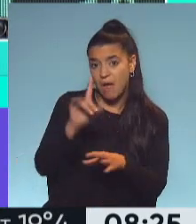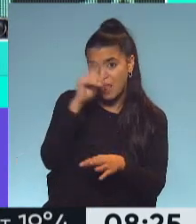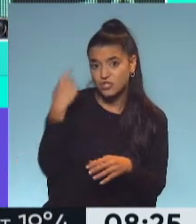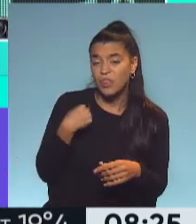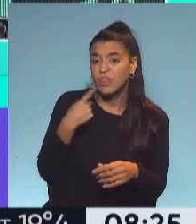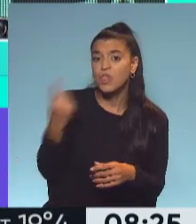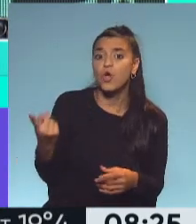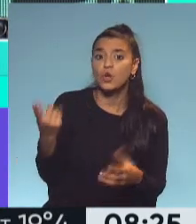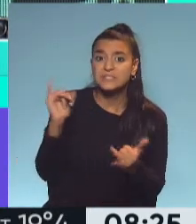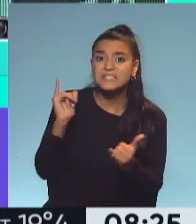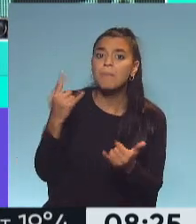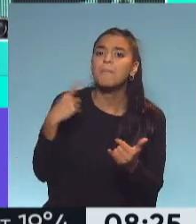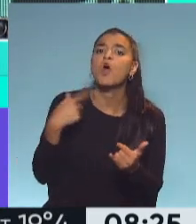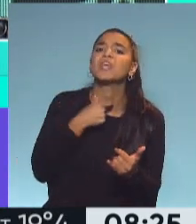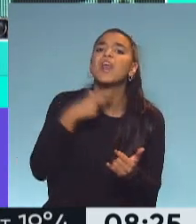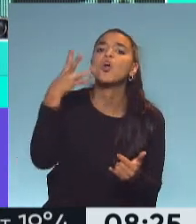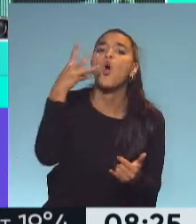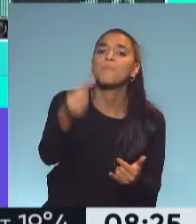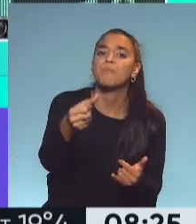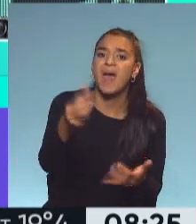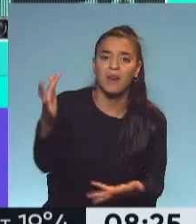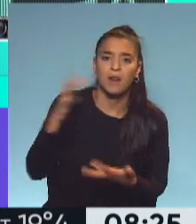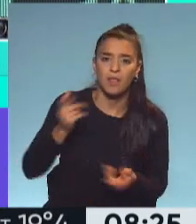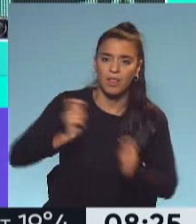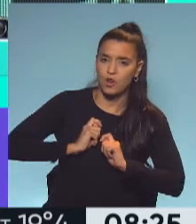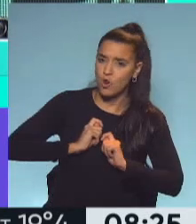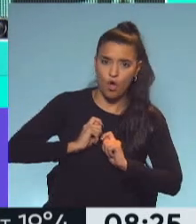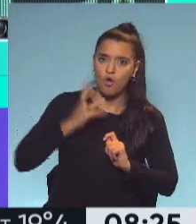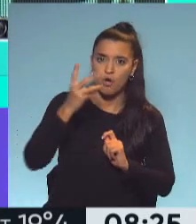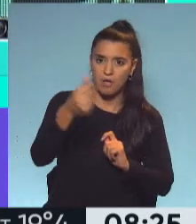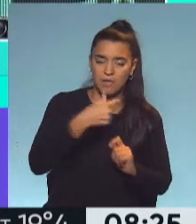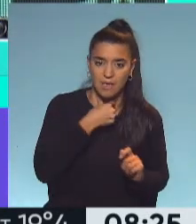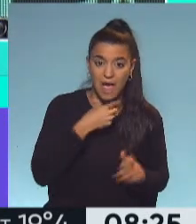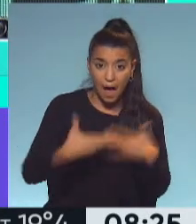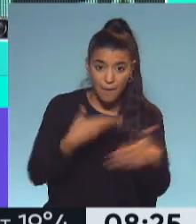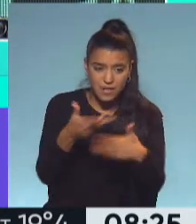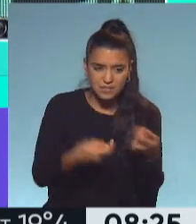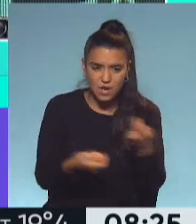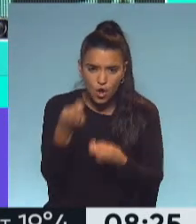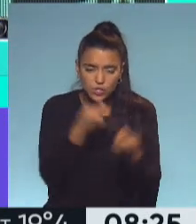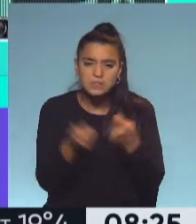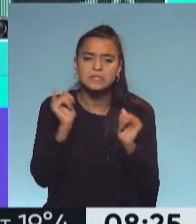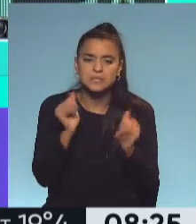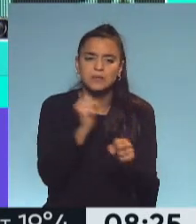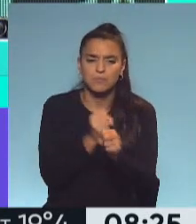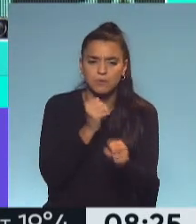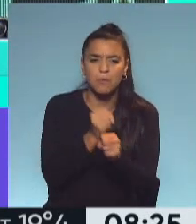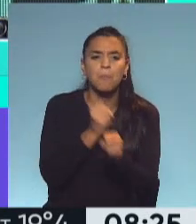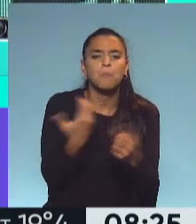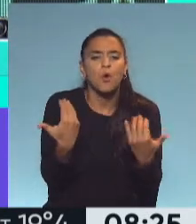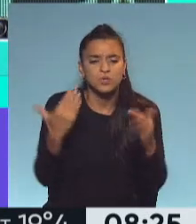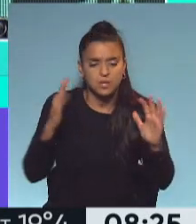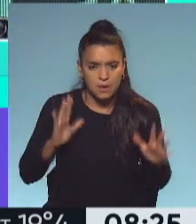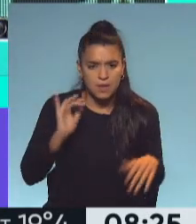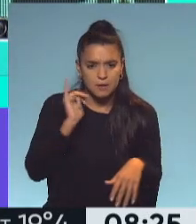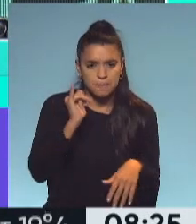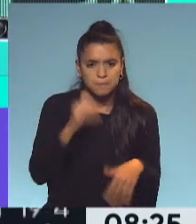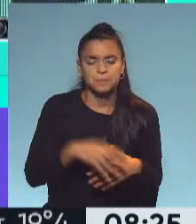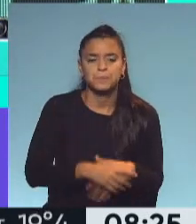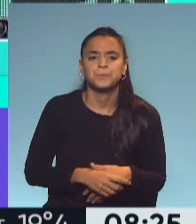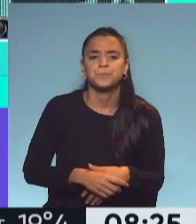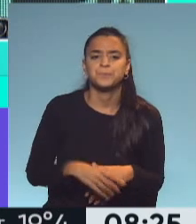quería comprar. ¿Hubo avances en esa negociación? Sí, estamos trabajando en esa posibilidad que